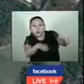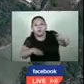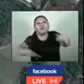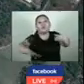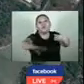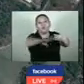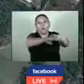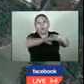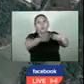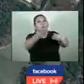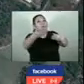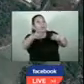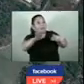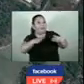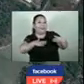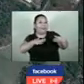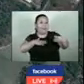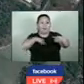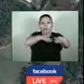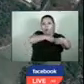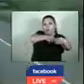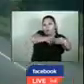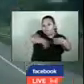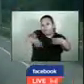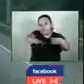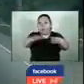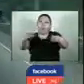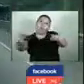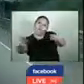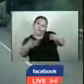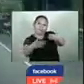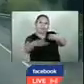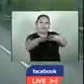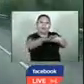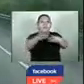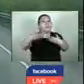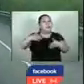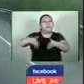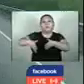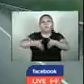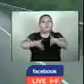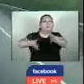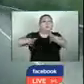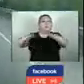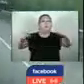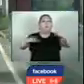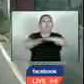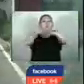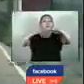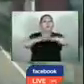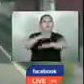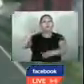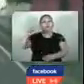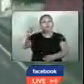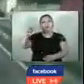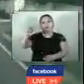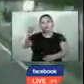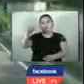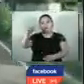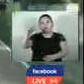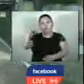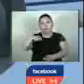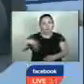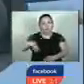redondel, cuando convergen desde diferentes puntos del país. Luego, al circular por el Boulevard Constitución y llegar a Mexicanos,